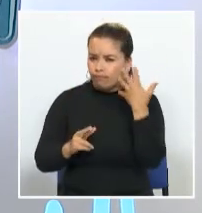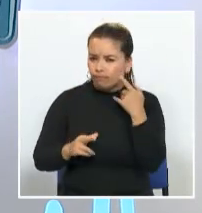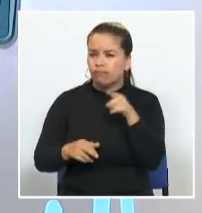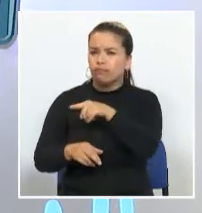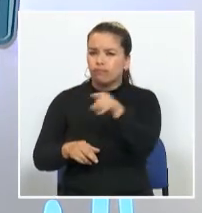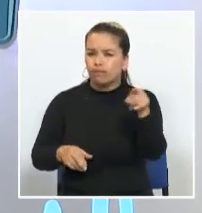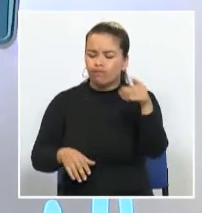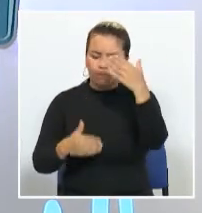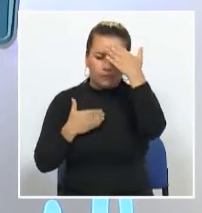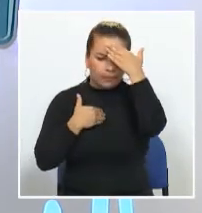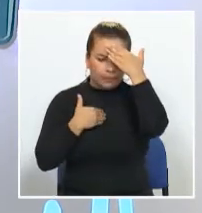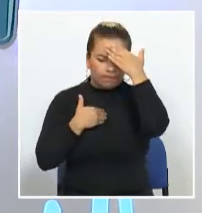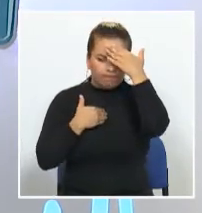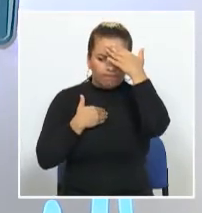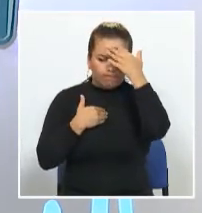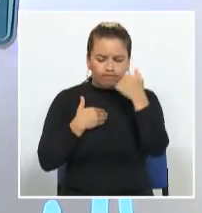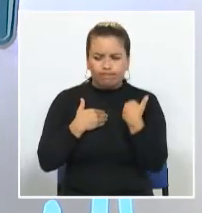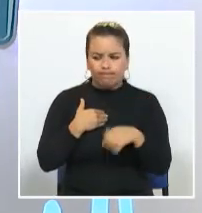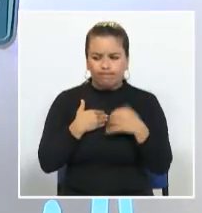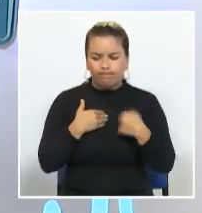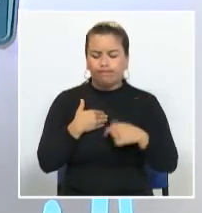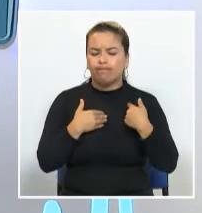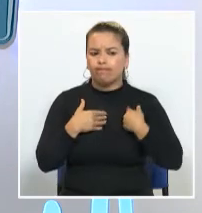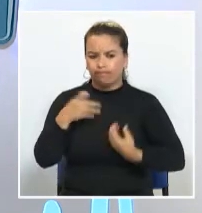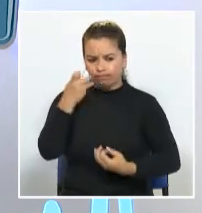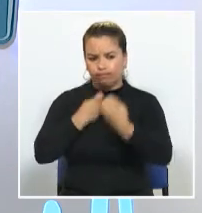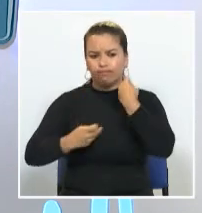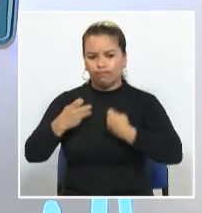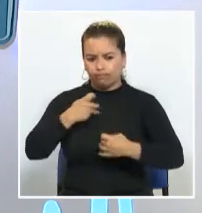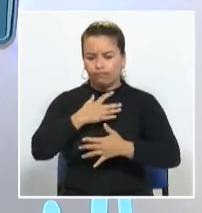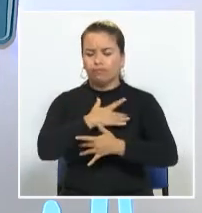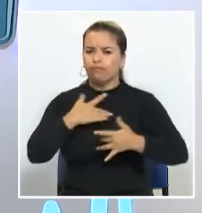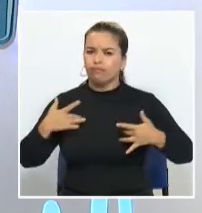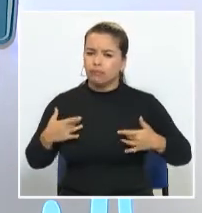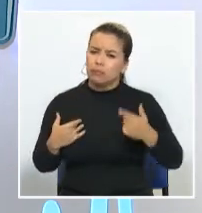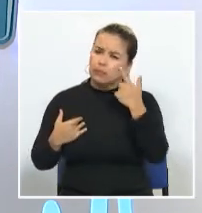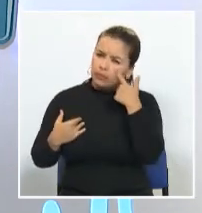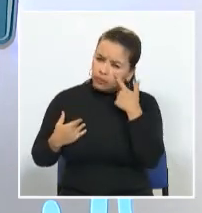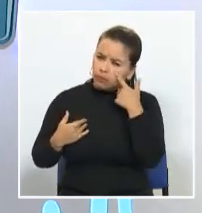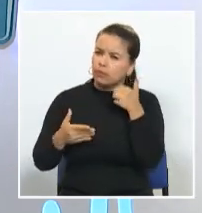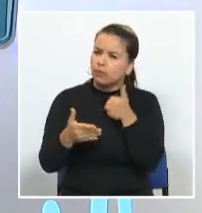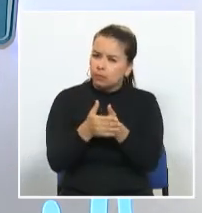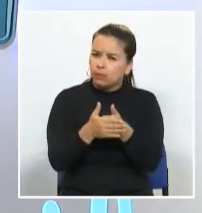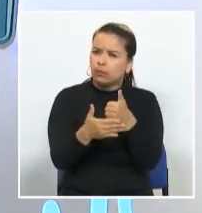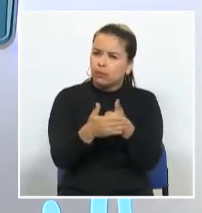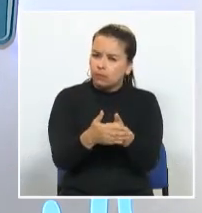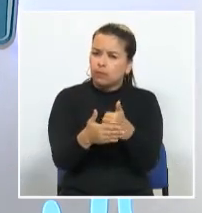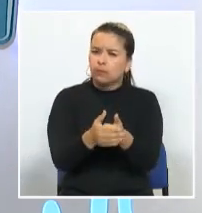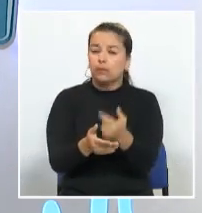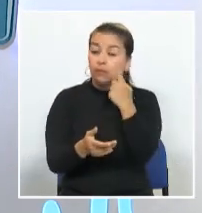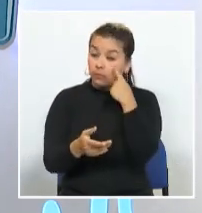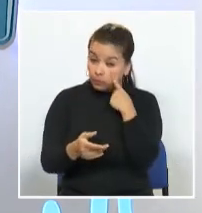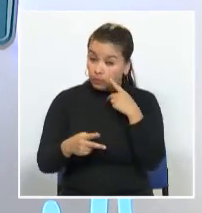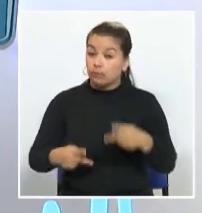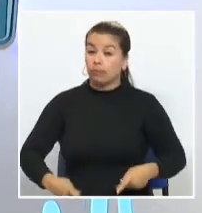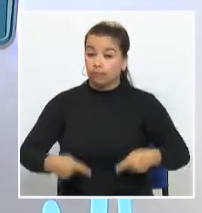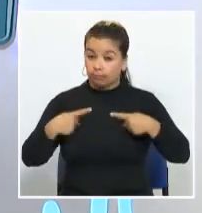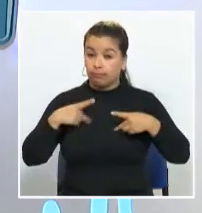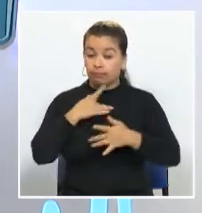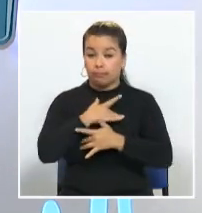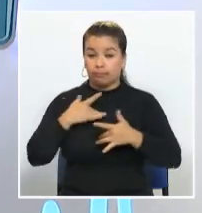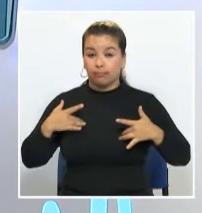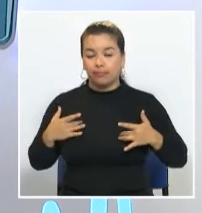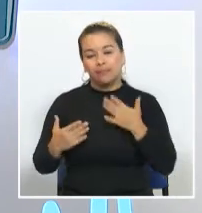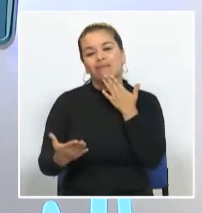de conciencia en cuidarse un poco más todos los días, empezar a aplicar medidas para tener una vida más saludable. Muchas gracias